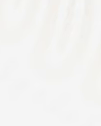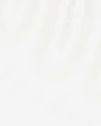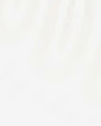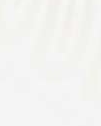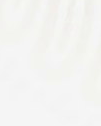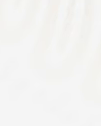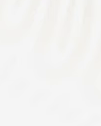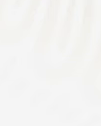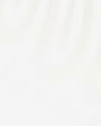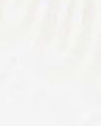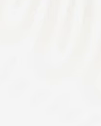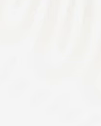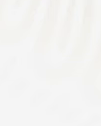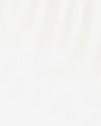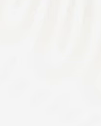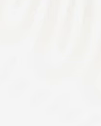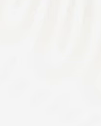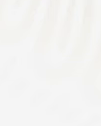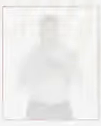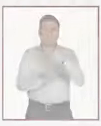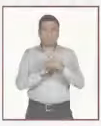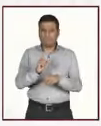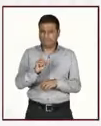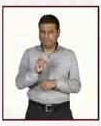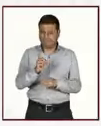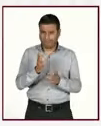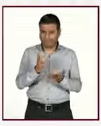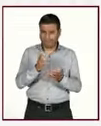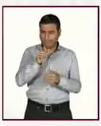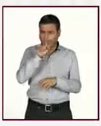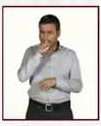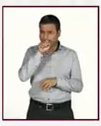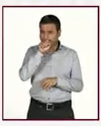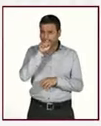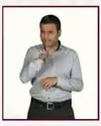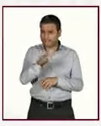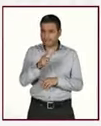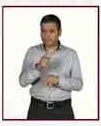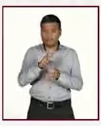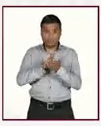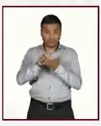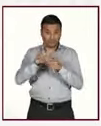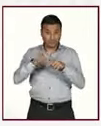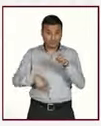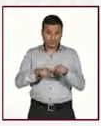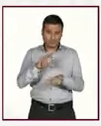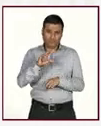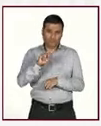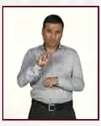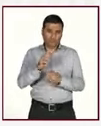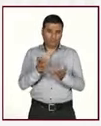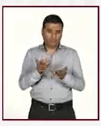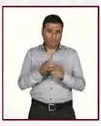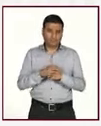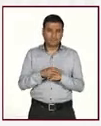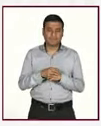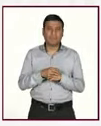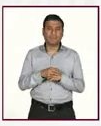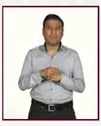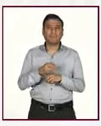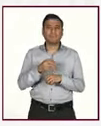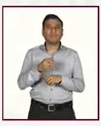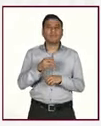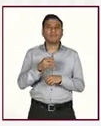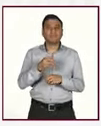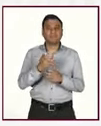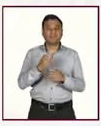segunda categoría, ni se quita de derechos. Lo que tenemos que